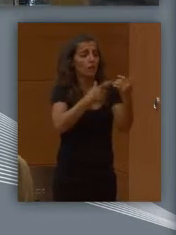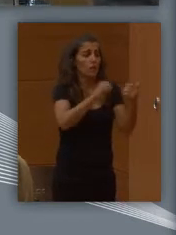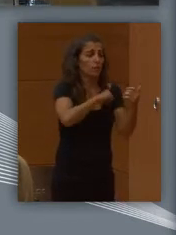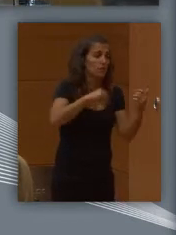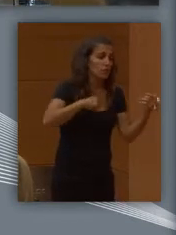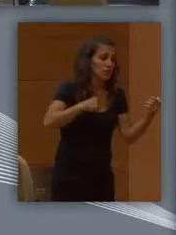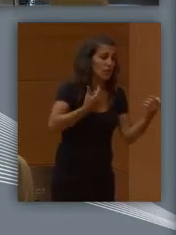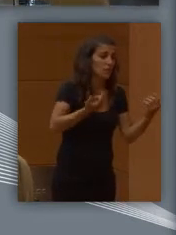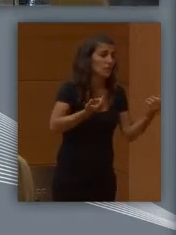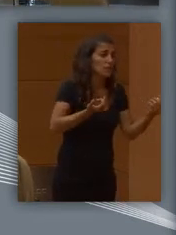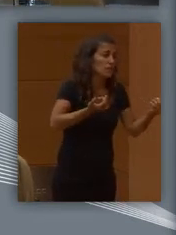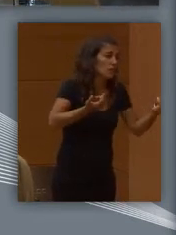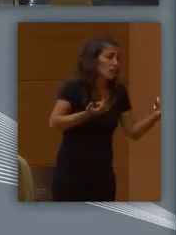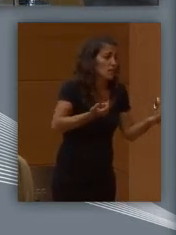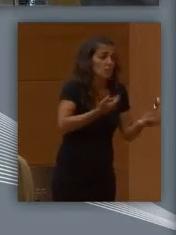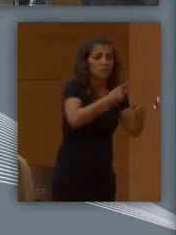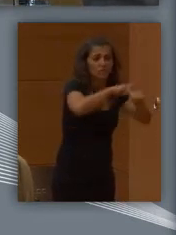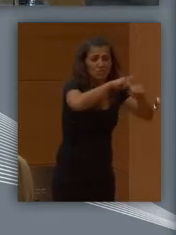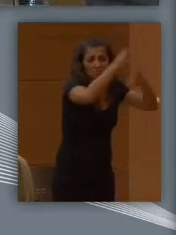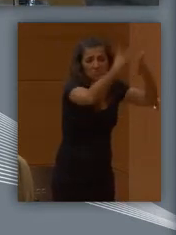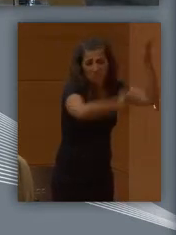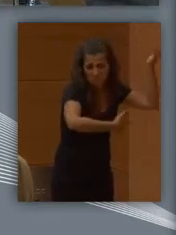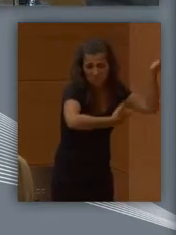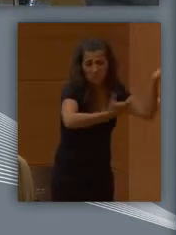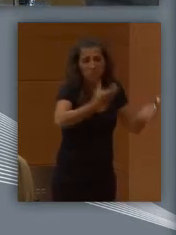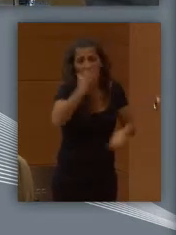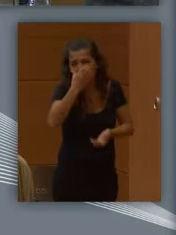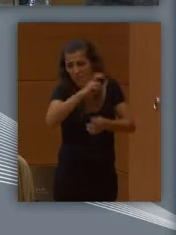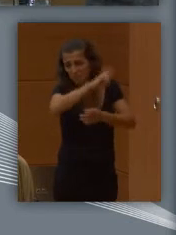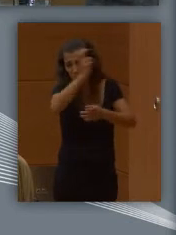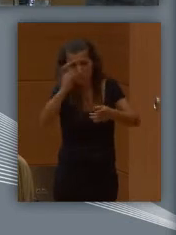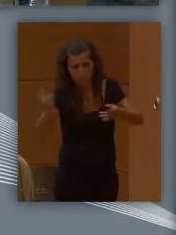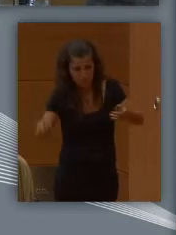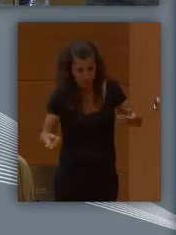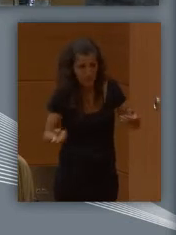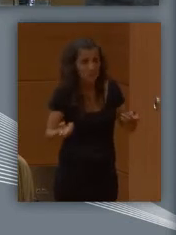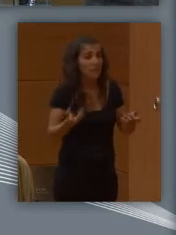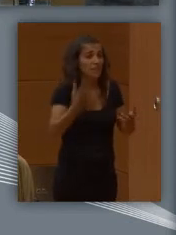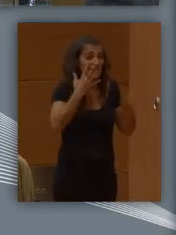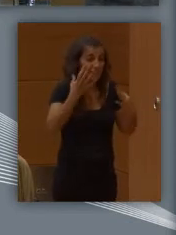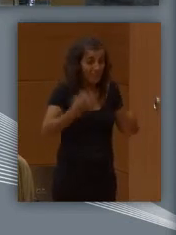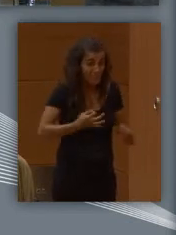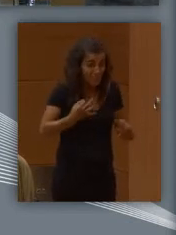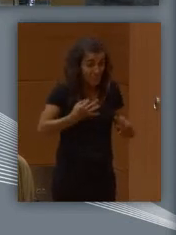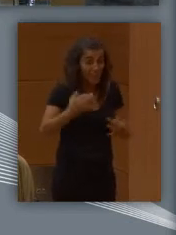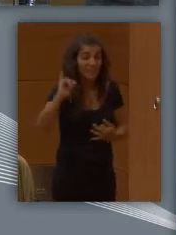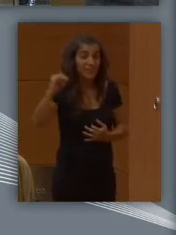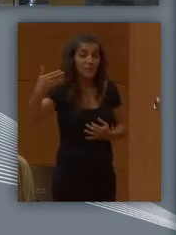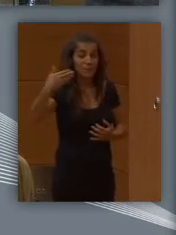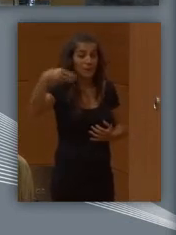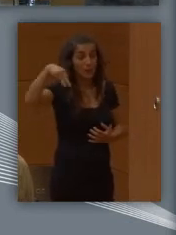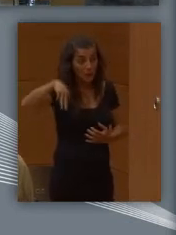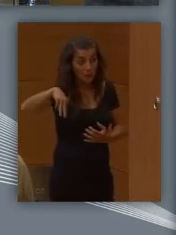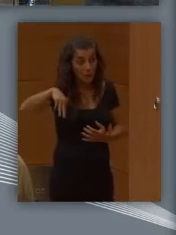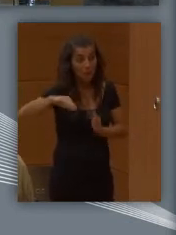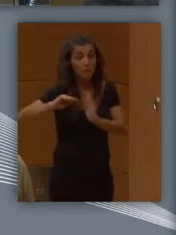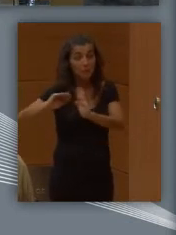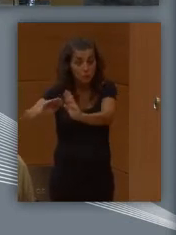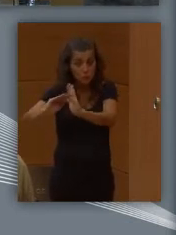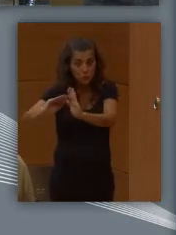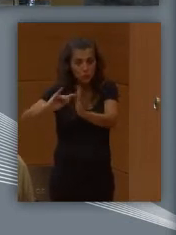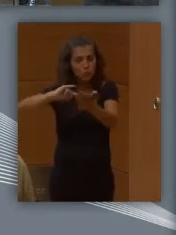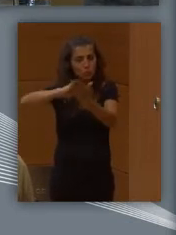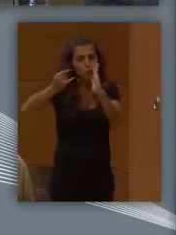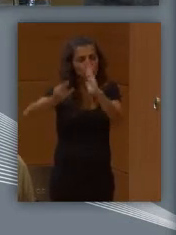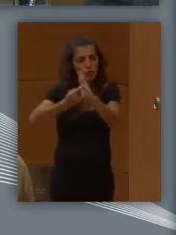64, MAP, quizá no habían calado tanto como fue el estándar que IBM llevó hasta nuestro tiempo y que